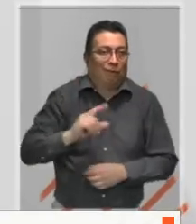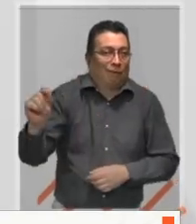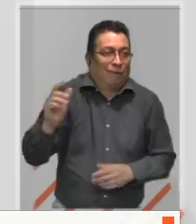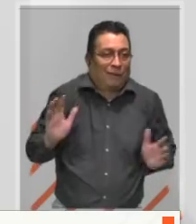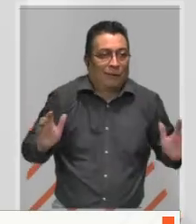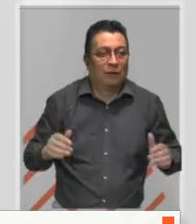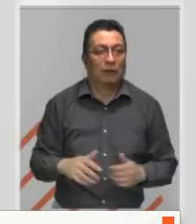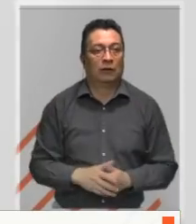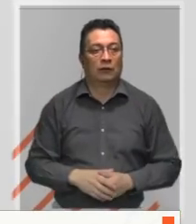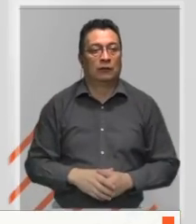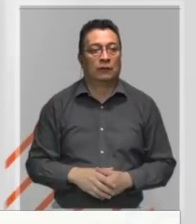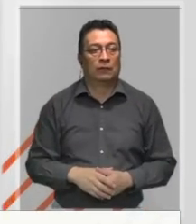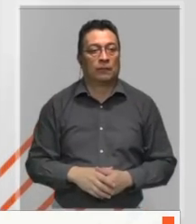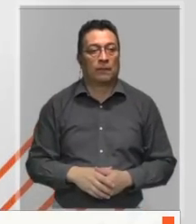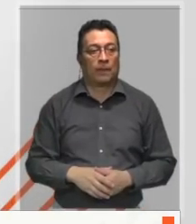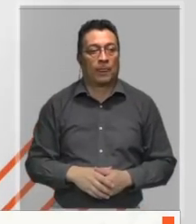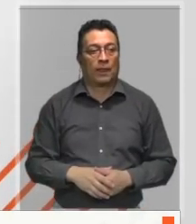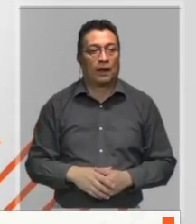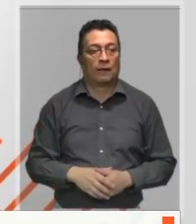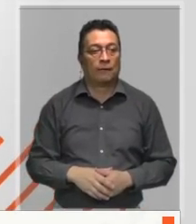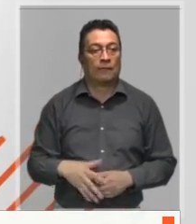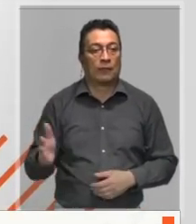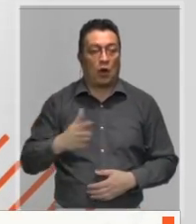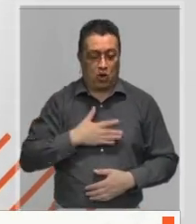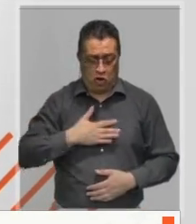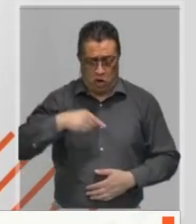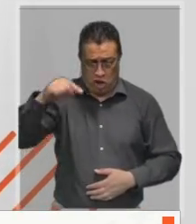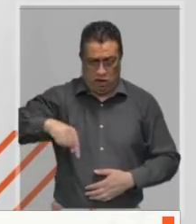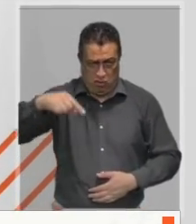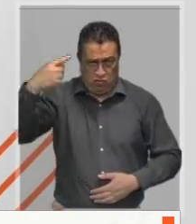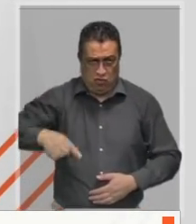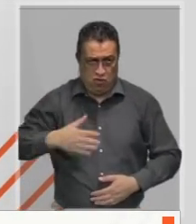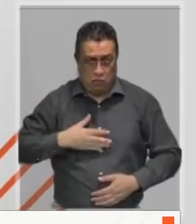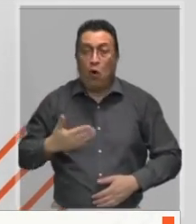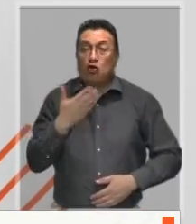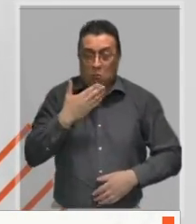se cae aquí. Yo soy de aquí, no.